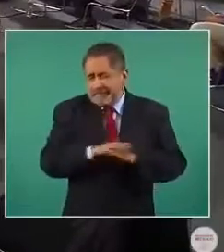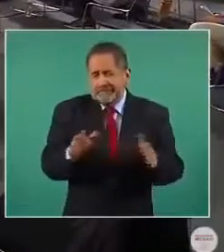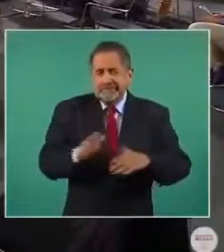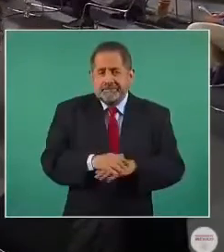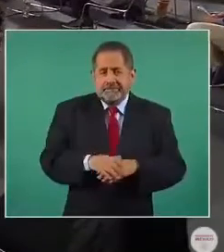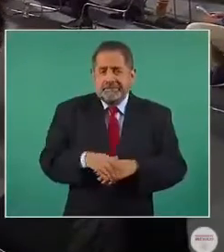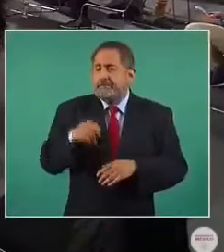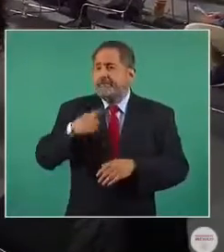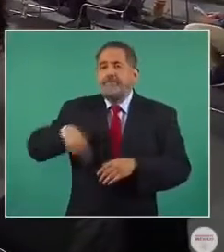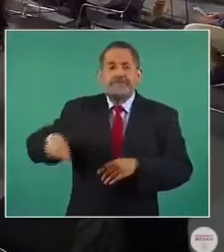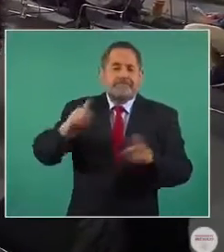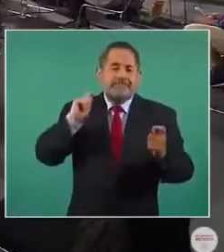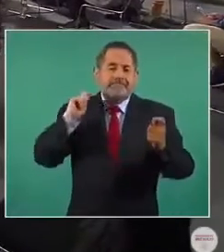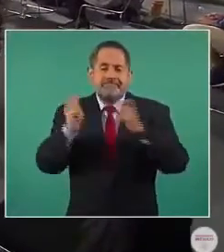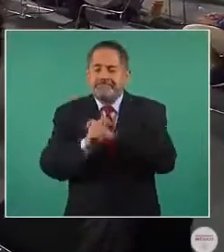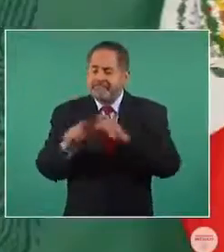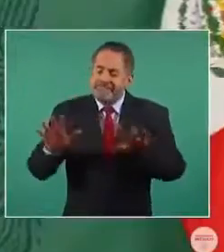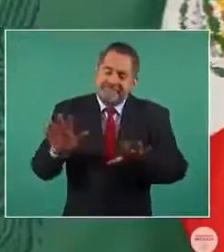ya esto cambió,